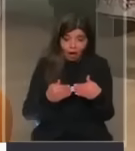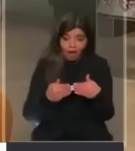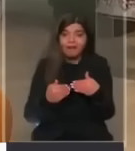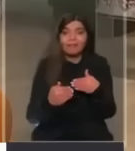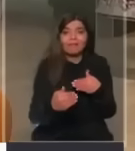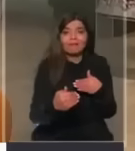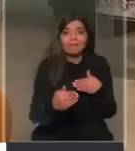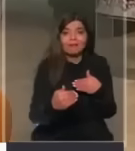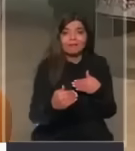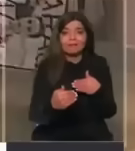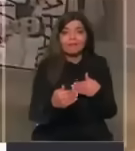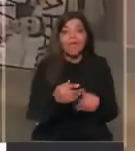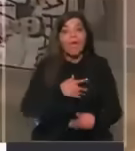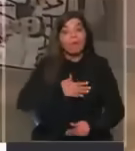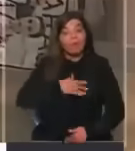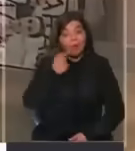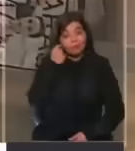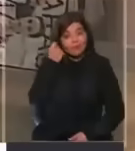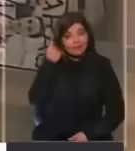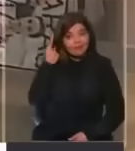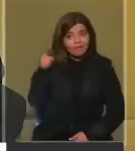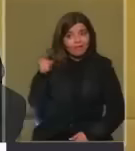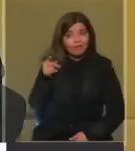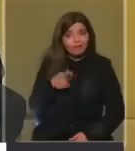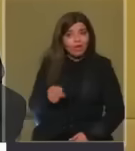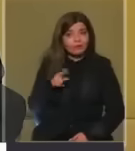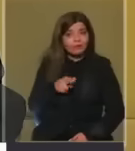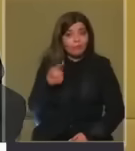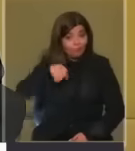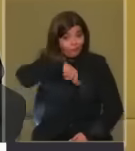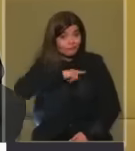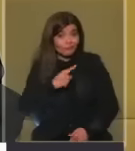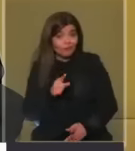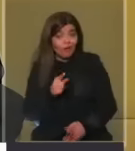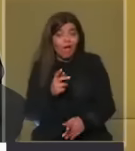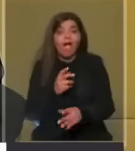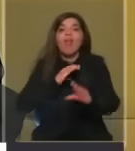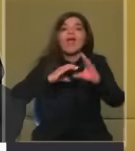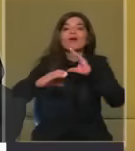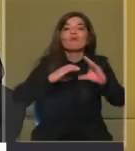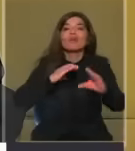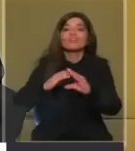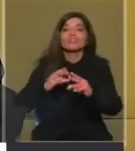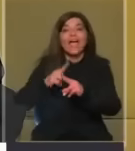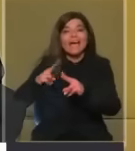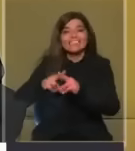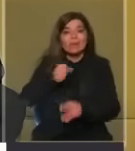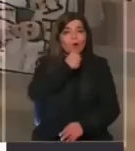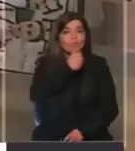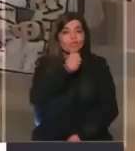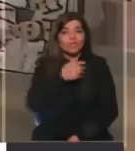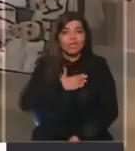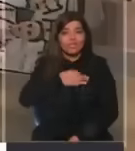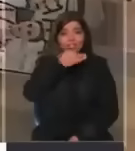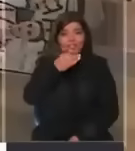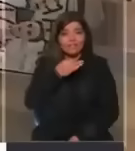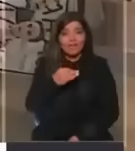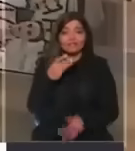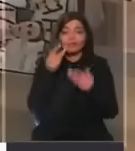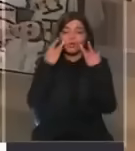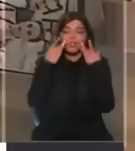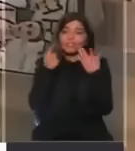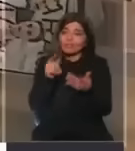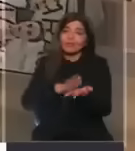volver. Por eso hacemos periodismo, por eso existen las comunicaciones. Pero por sobre todo quiero decirles que me alegra muchísimo que estén